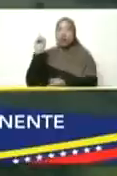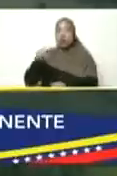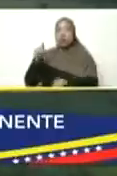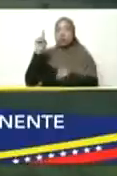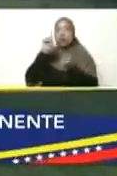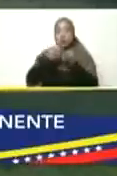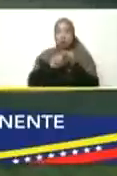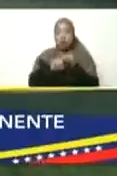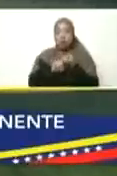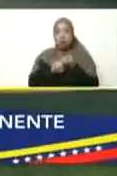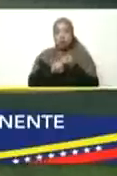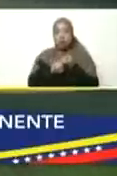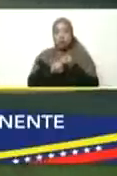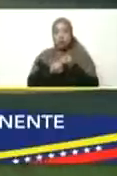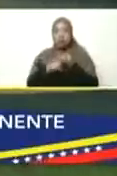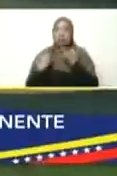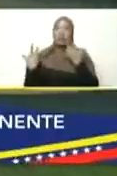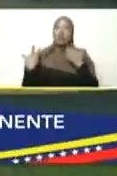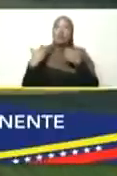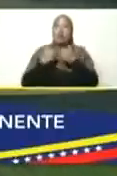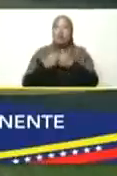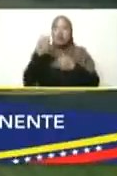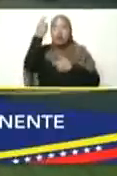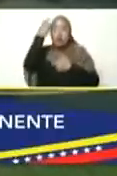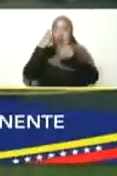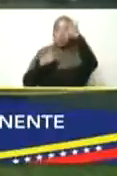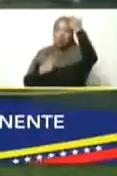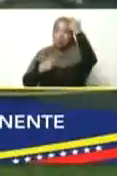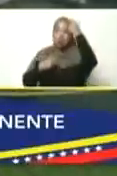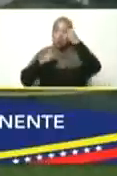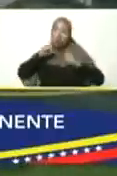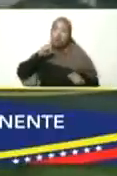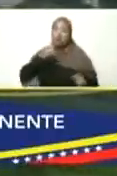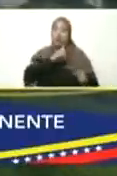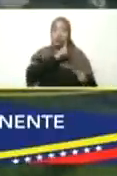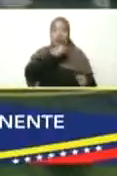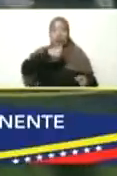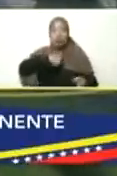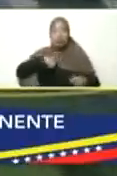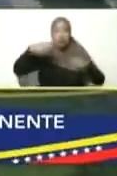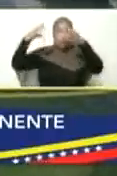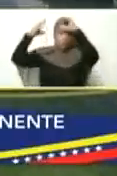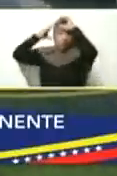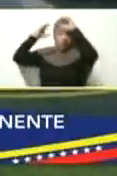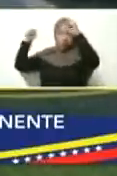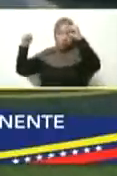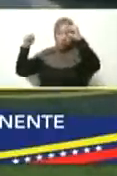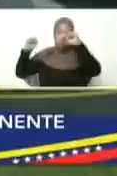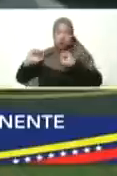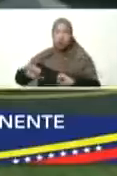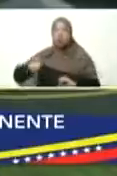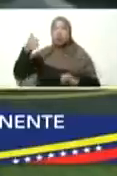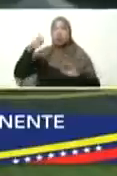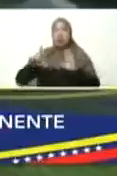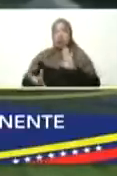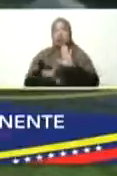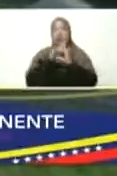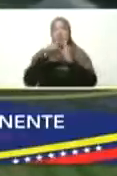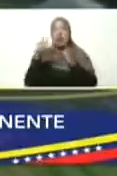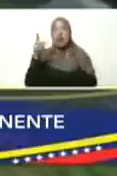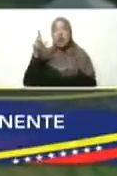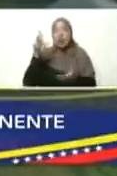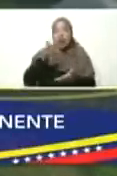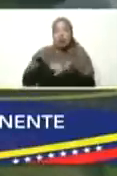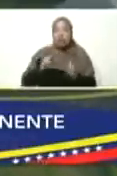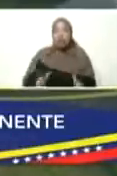que me sustituyó a mí cuando el comandante Chávez me nombró canciller, se aprobaron la mayoría de las leyes.